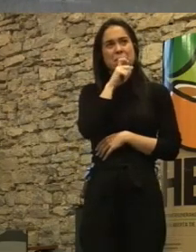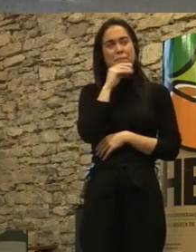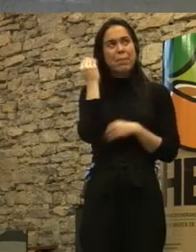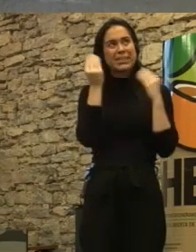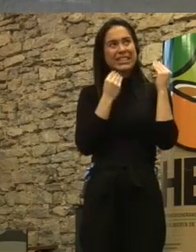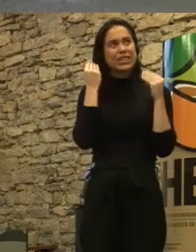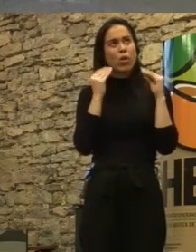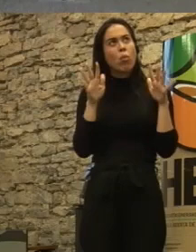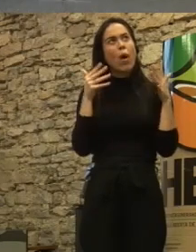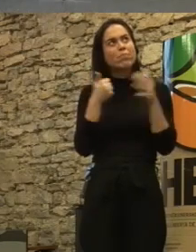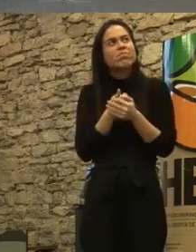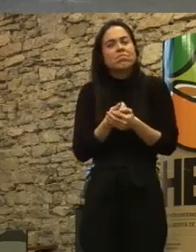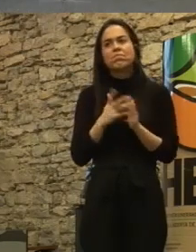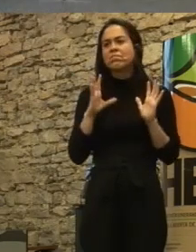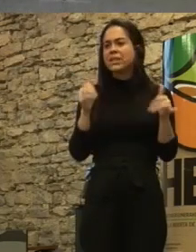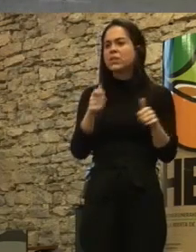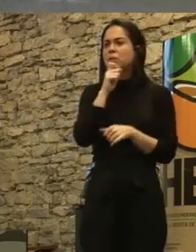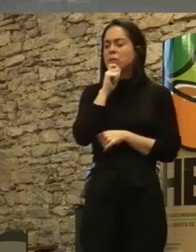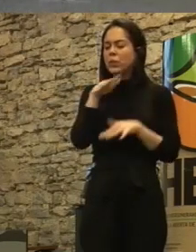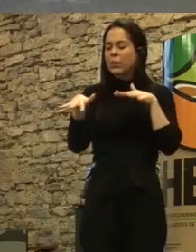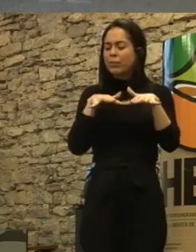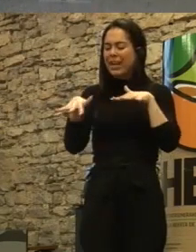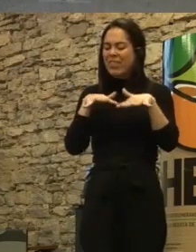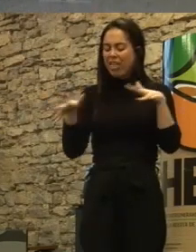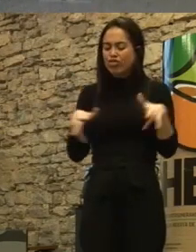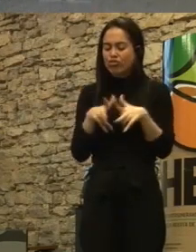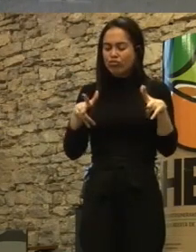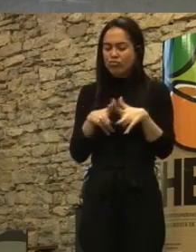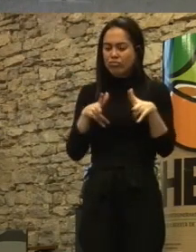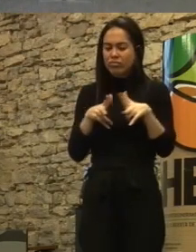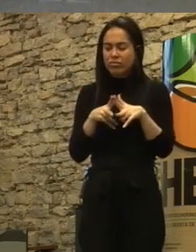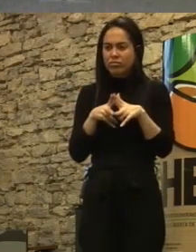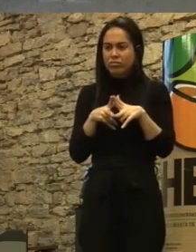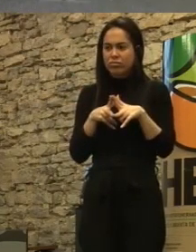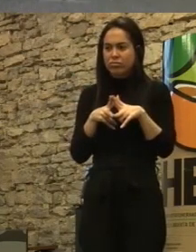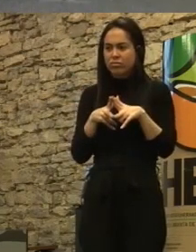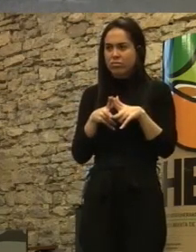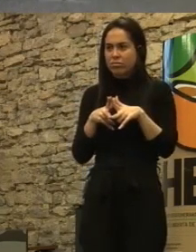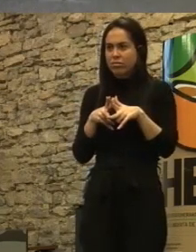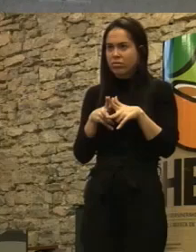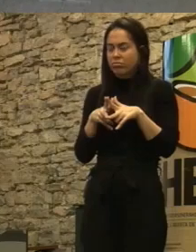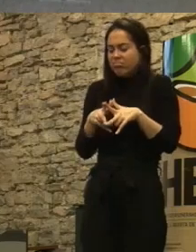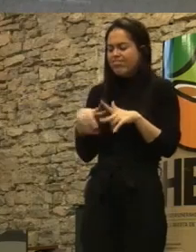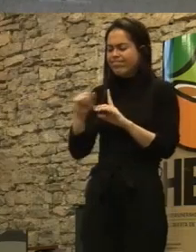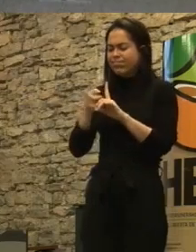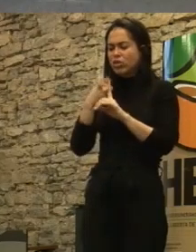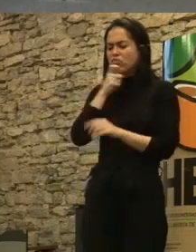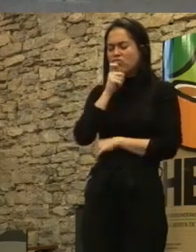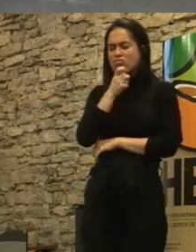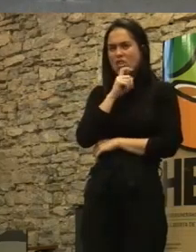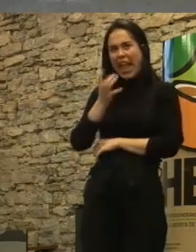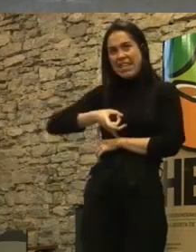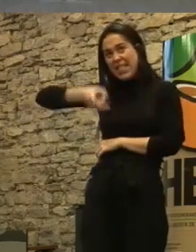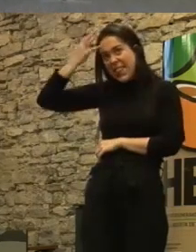momento cuando un emprendedor social tendríamos que, digamos, nominar para ir a SOCA. ¿Cuál es el momento? ¿Cuando tiene una idea? ¿Cuando